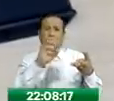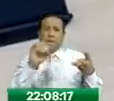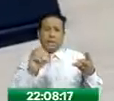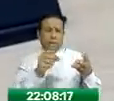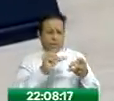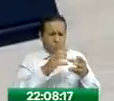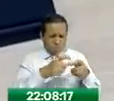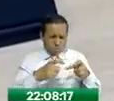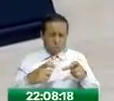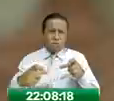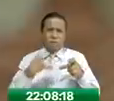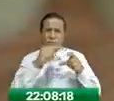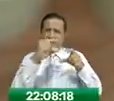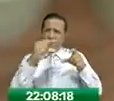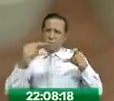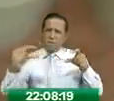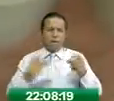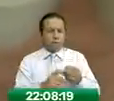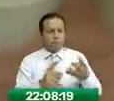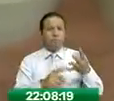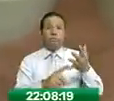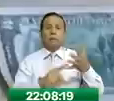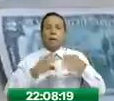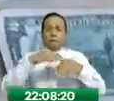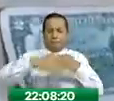2 alimentadoras, cinta de embalaje,